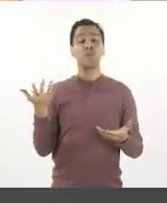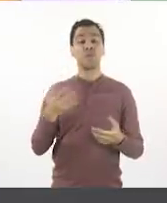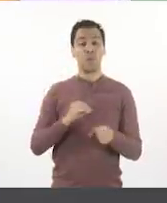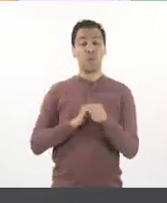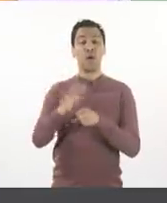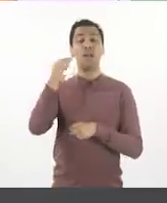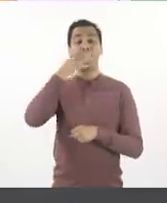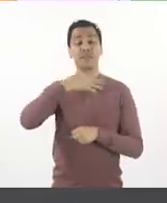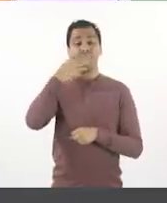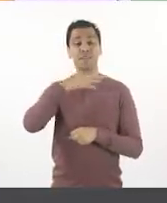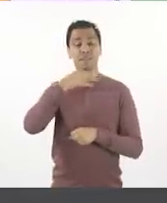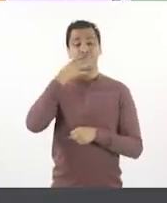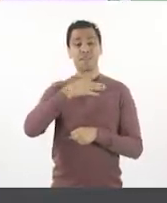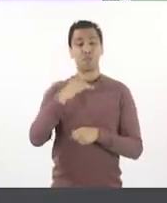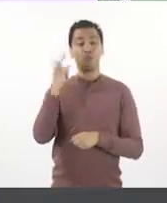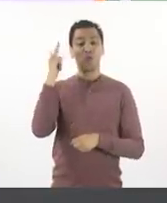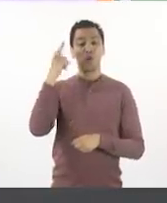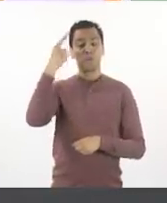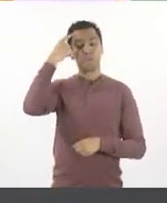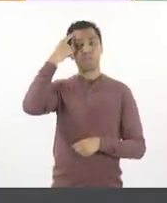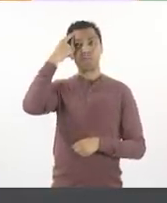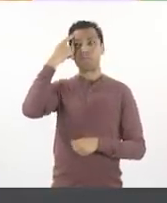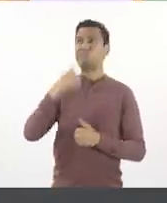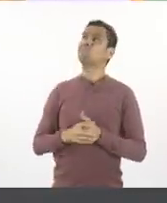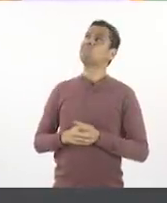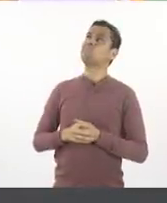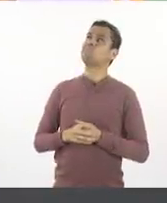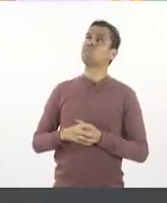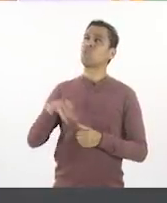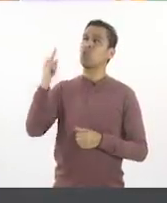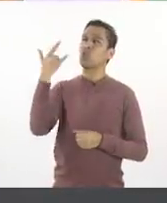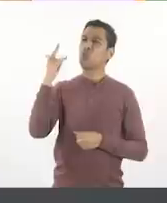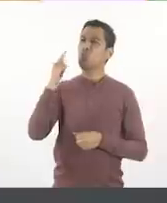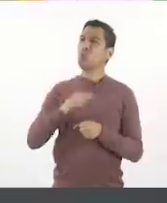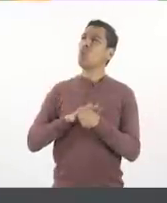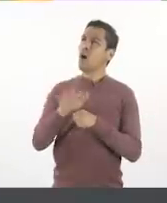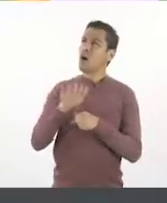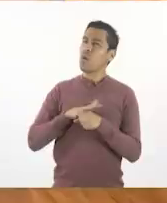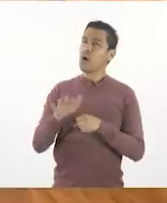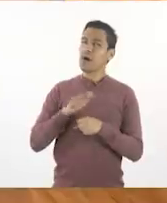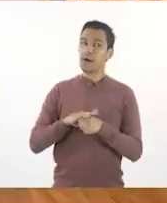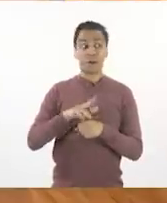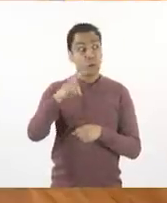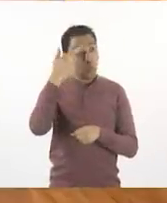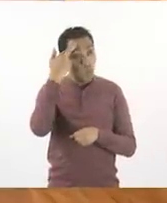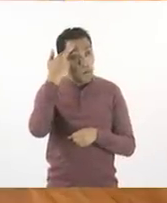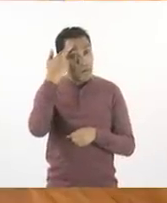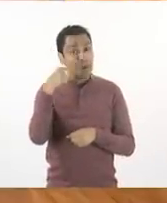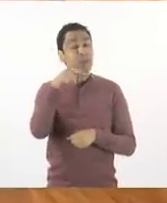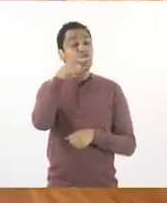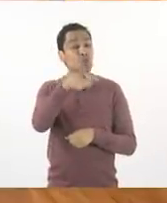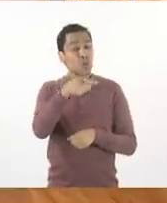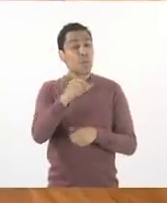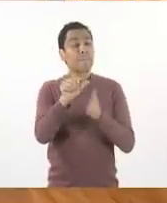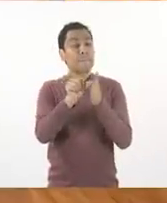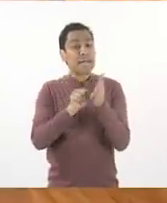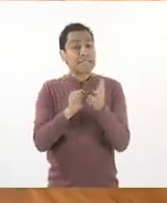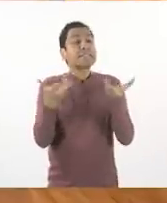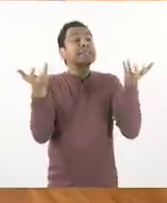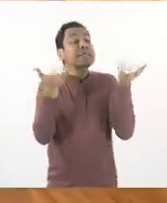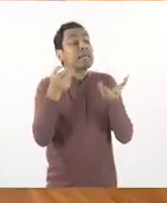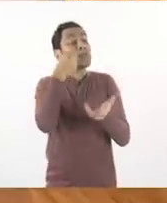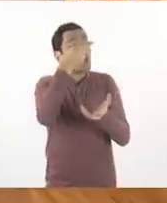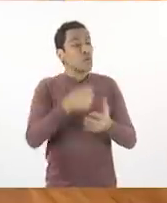el mes de julio? En julio, ¿qué conmemoramos en el mes de julio? ¿O recuerda qué haces en ese mes? En el mes